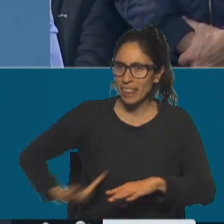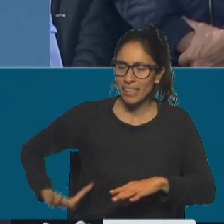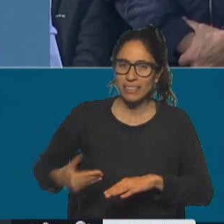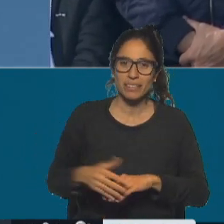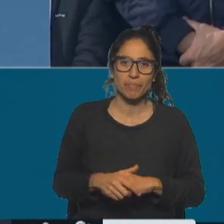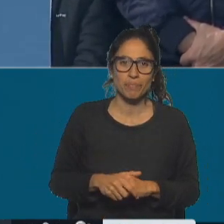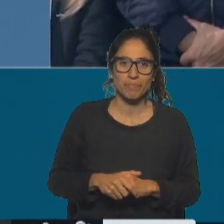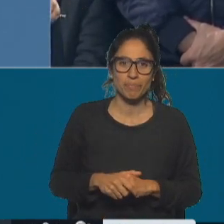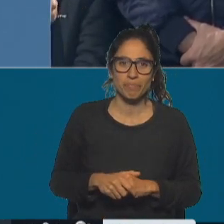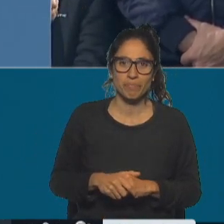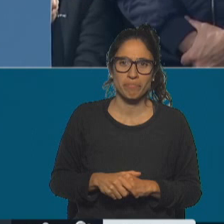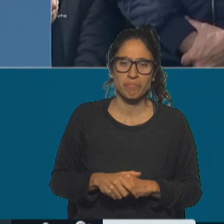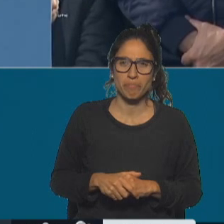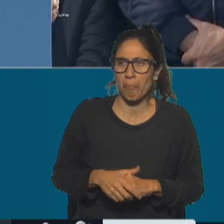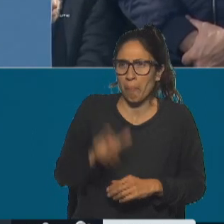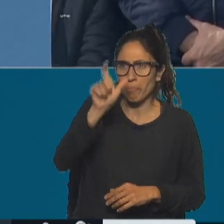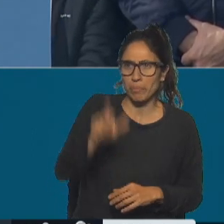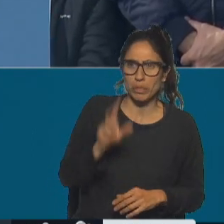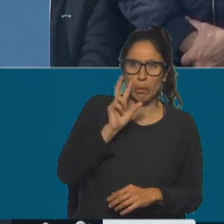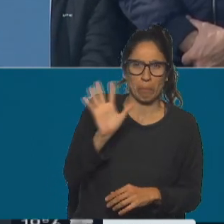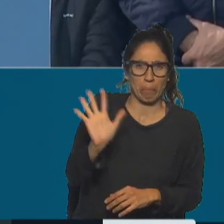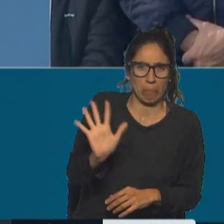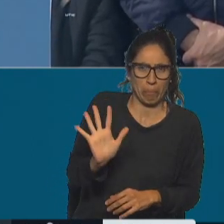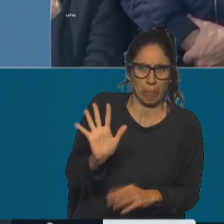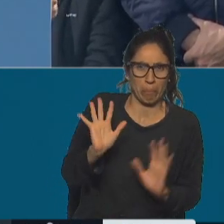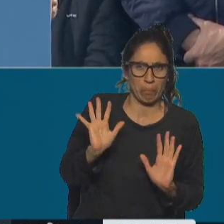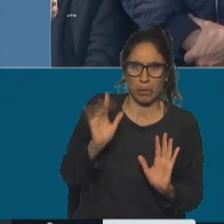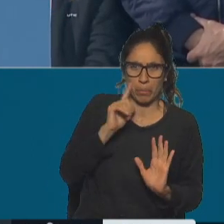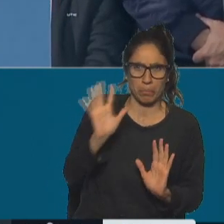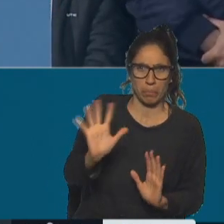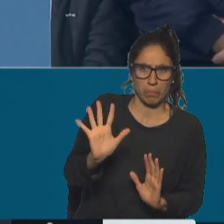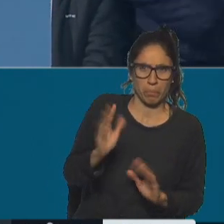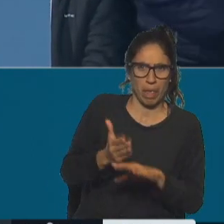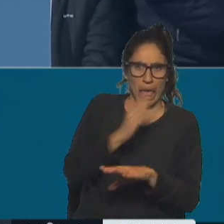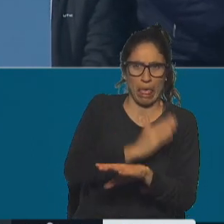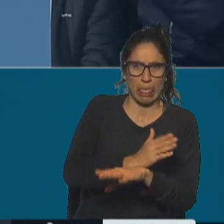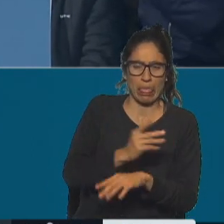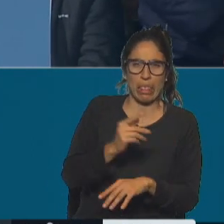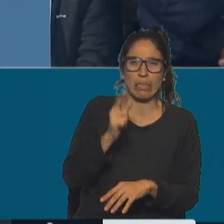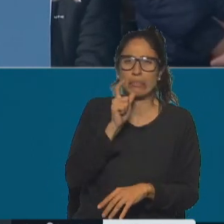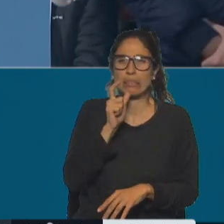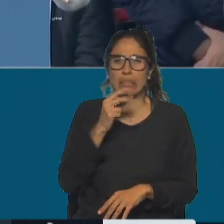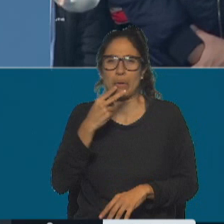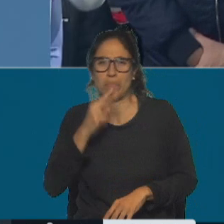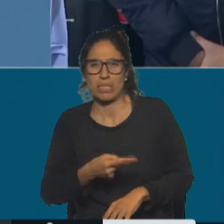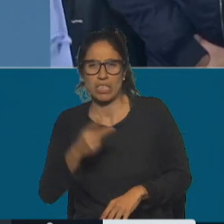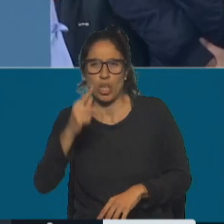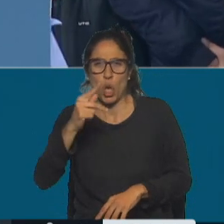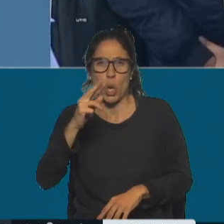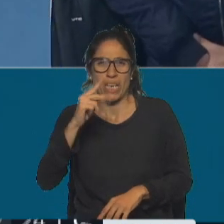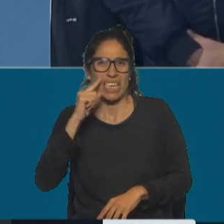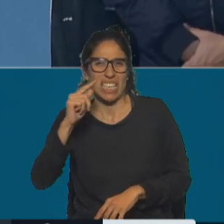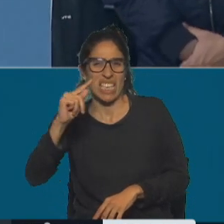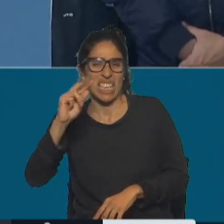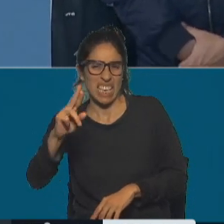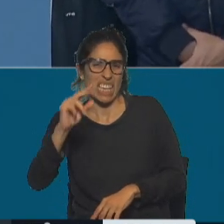hoy, un total desconocido para muchos que no habían escuchado su apellido, que les costaba mucho nombrarlo, que apellido difícil, ¿no? Bueno,